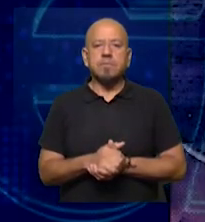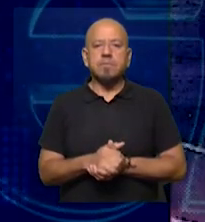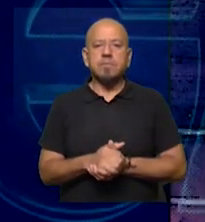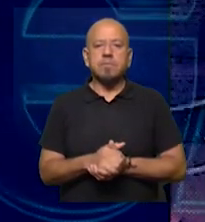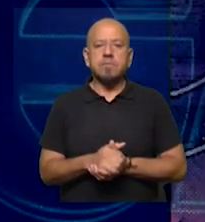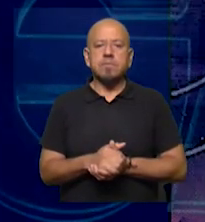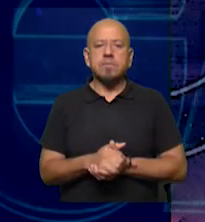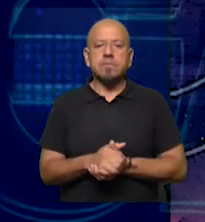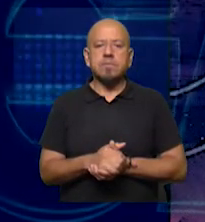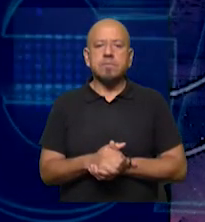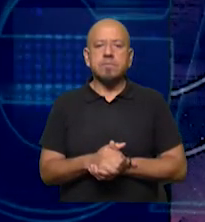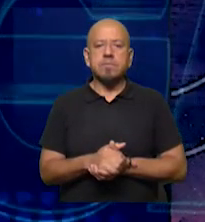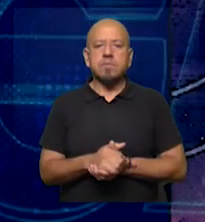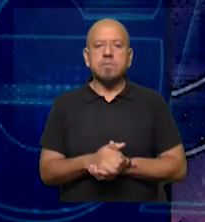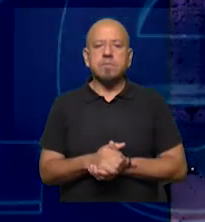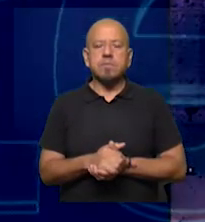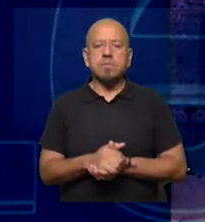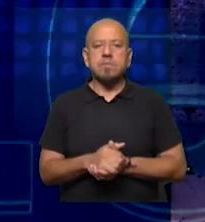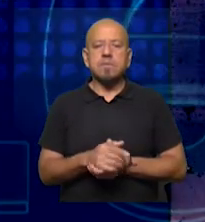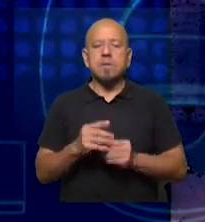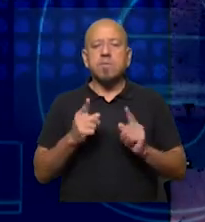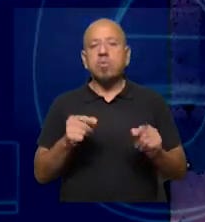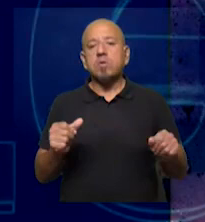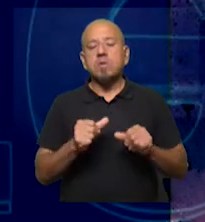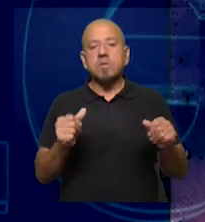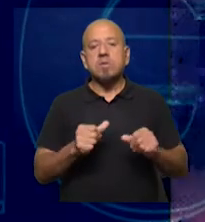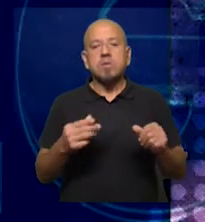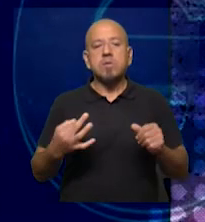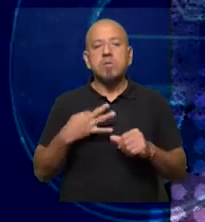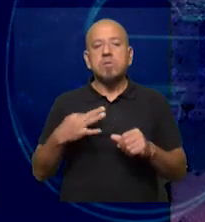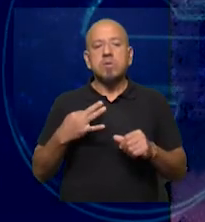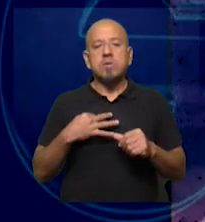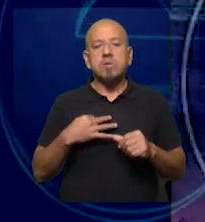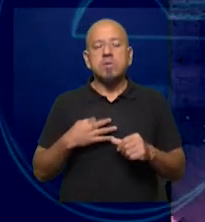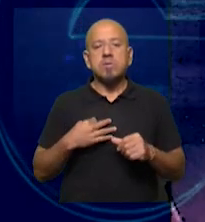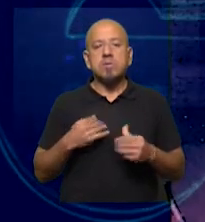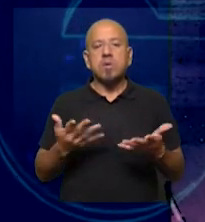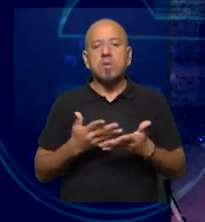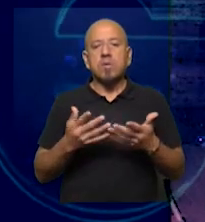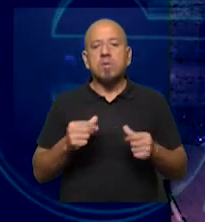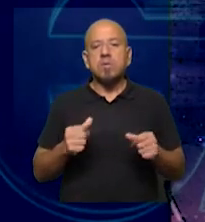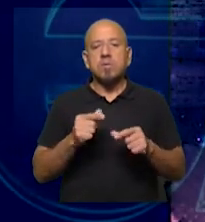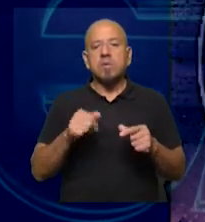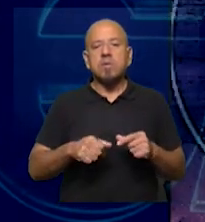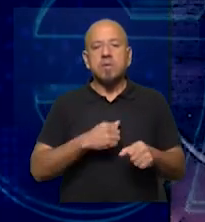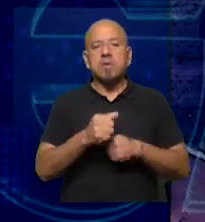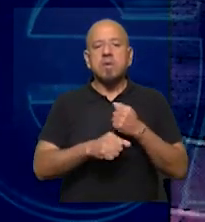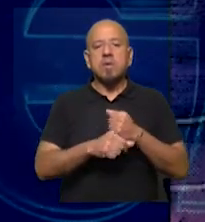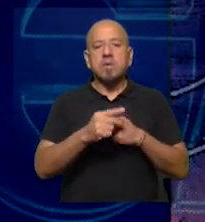interpretaste vos hace algunos años atrás. Sí, sí. ¿Cómo fue ahora dirigirla, ahora en este